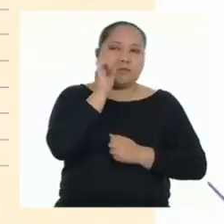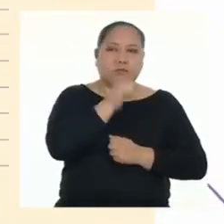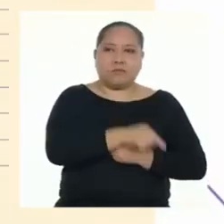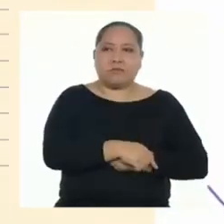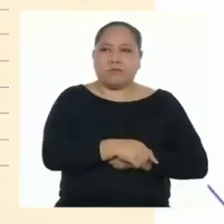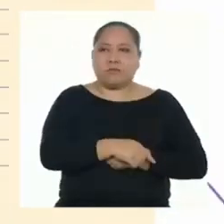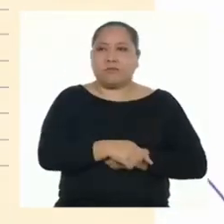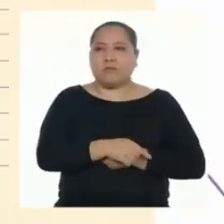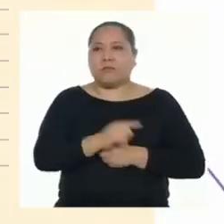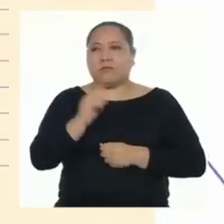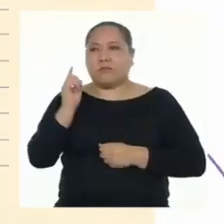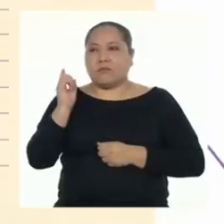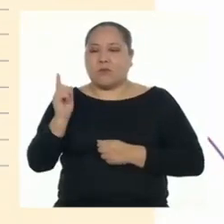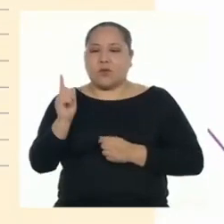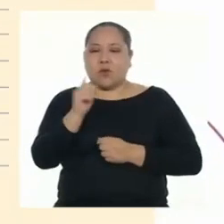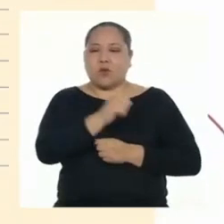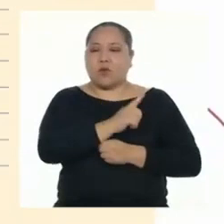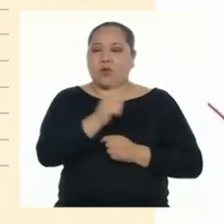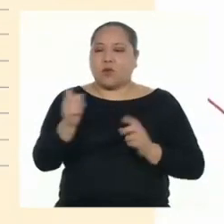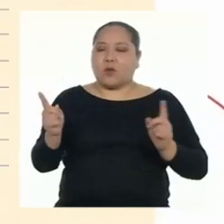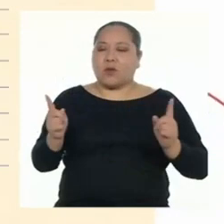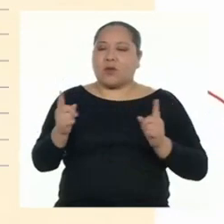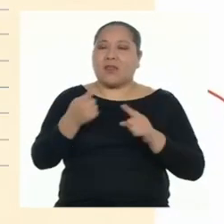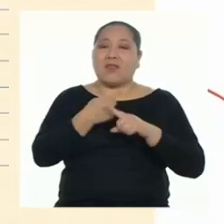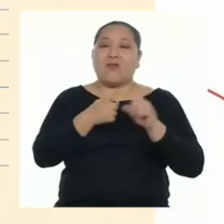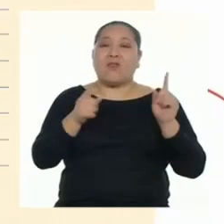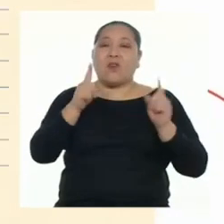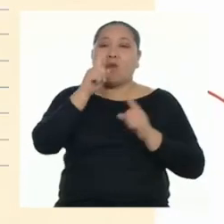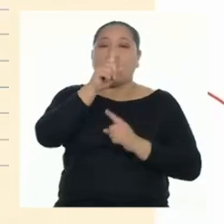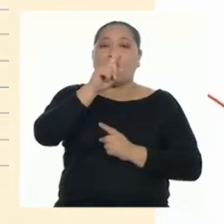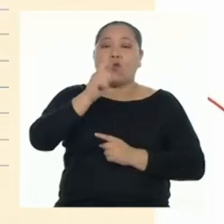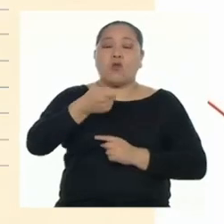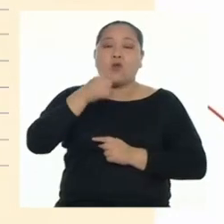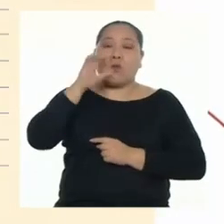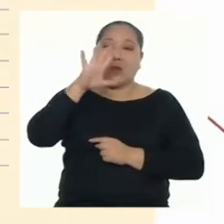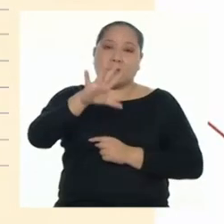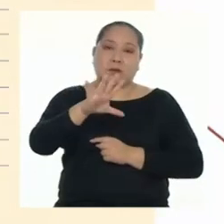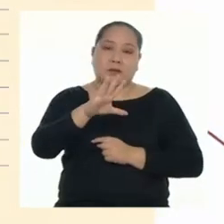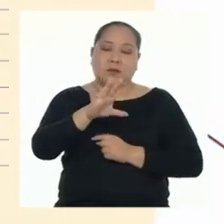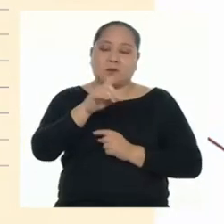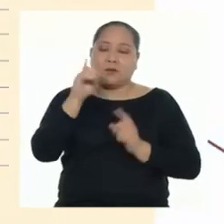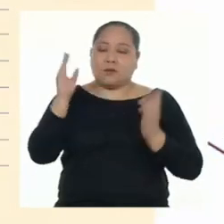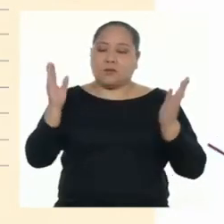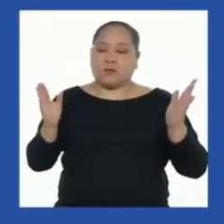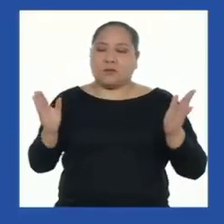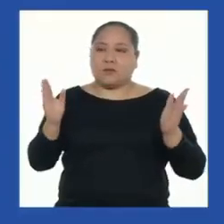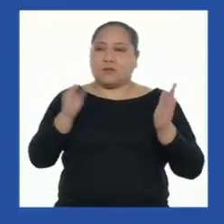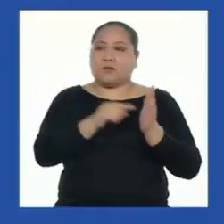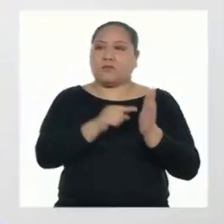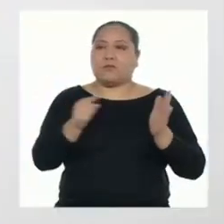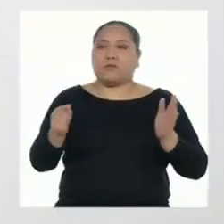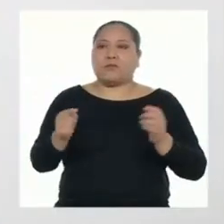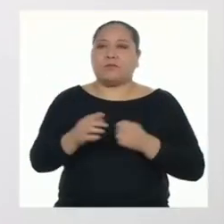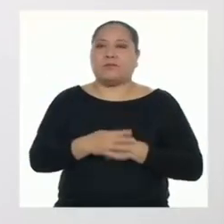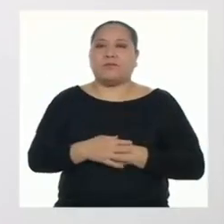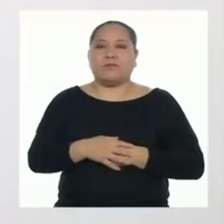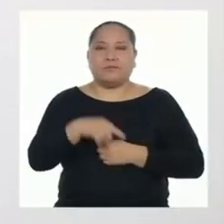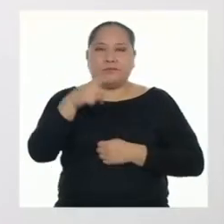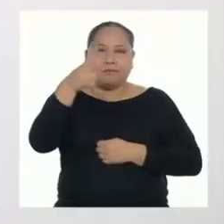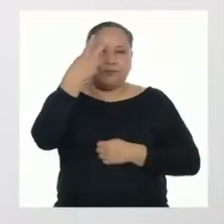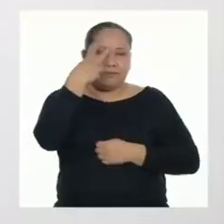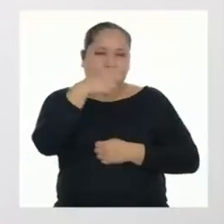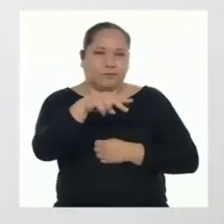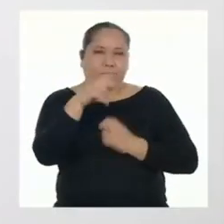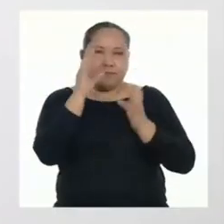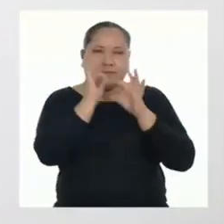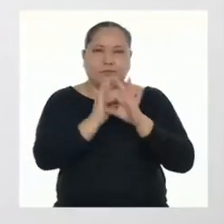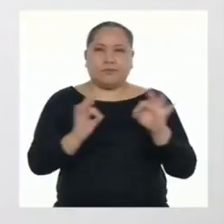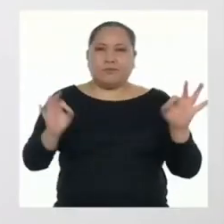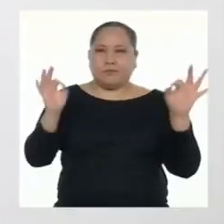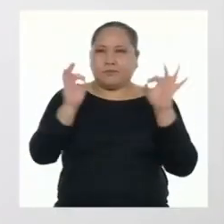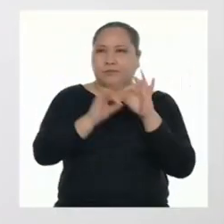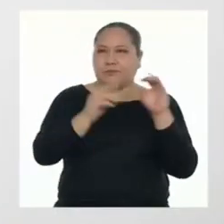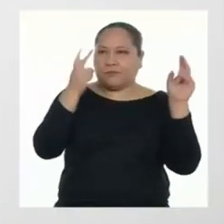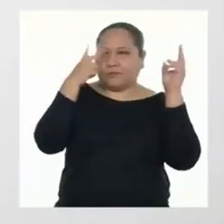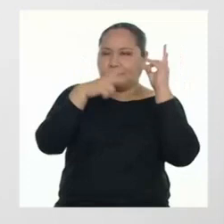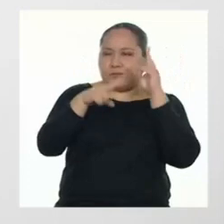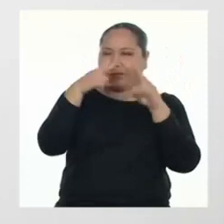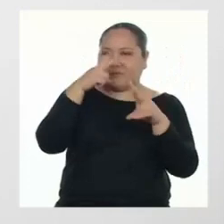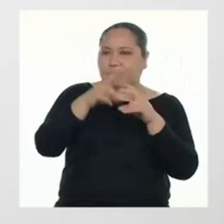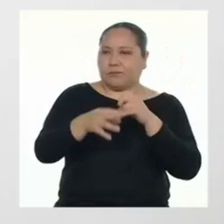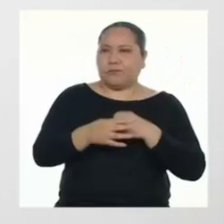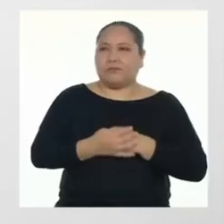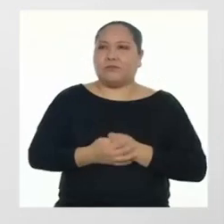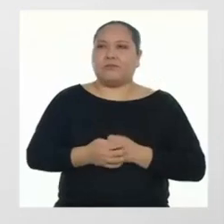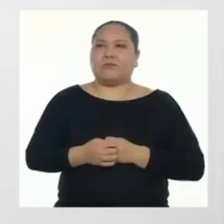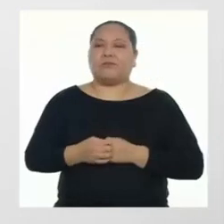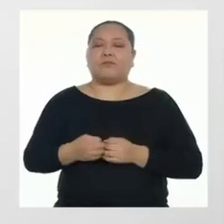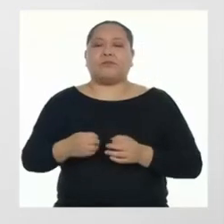hay 1,5 centímetros de diferencia de la que se encontraba en el agua potable. ¿Te das cuenta que es importante hacer referencia a los